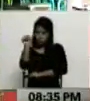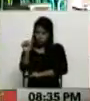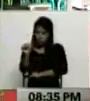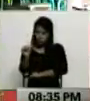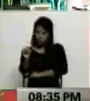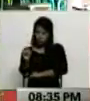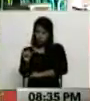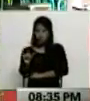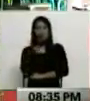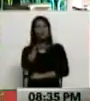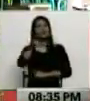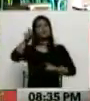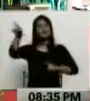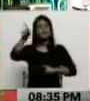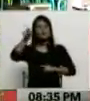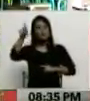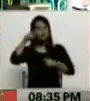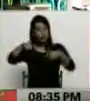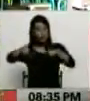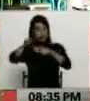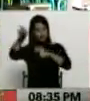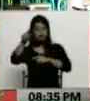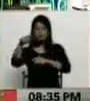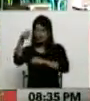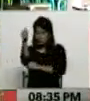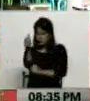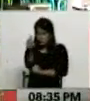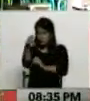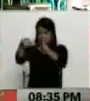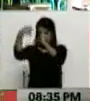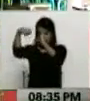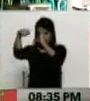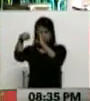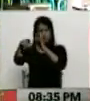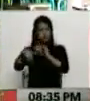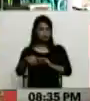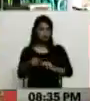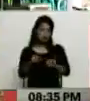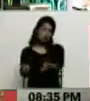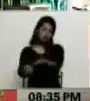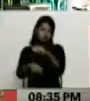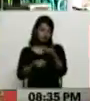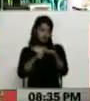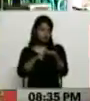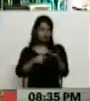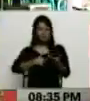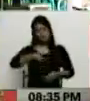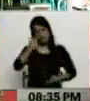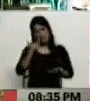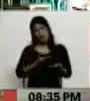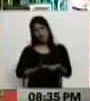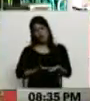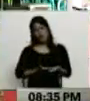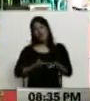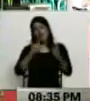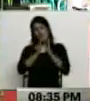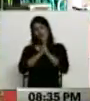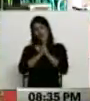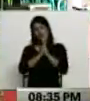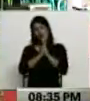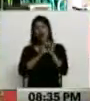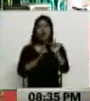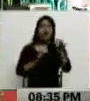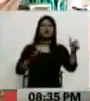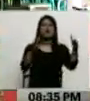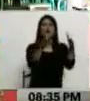misa aquí en cumbr crumo da pena da pena de verdad leen además una cosa